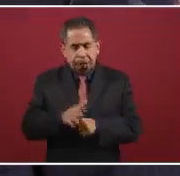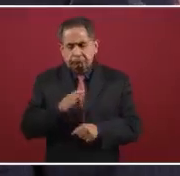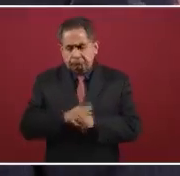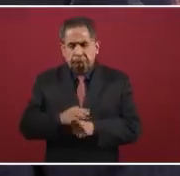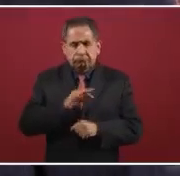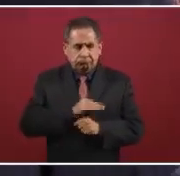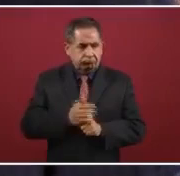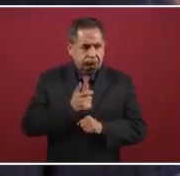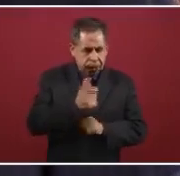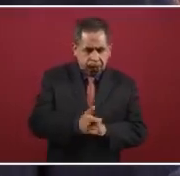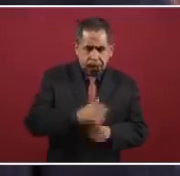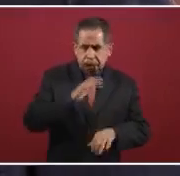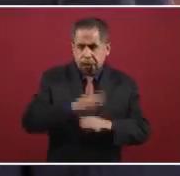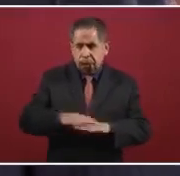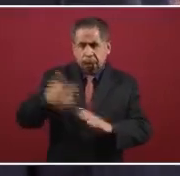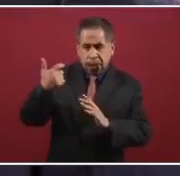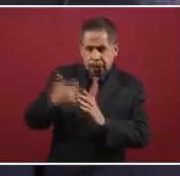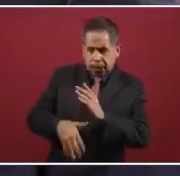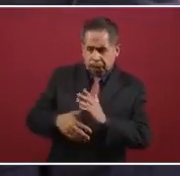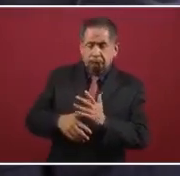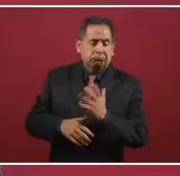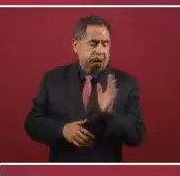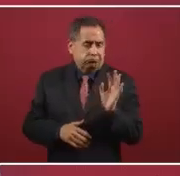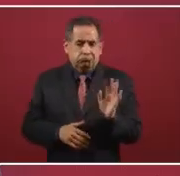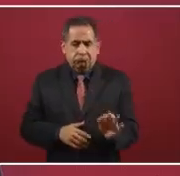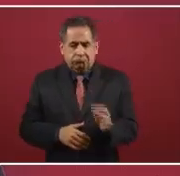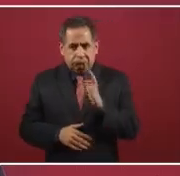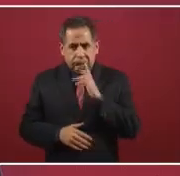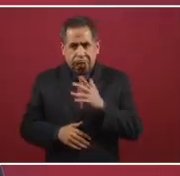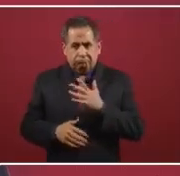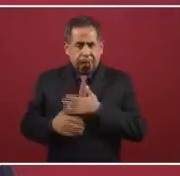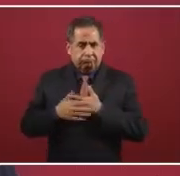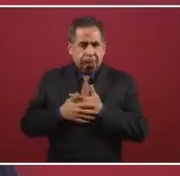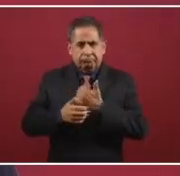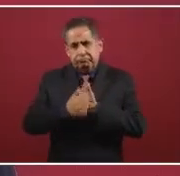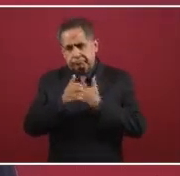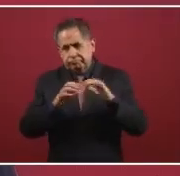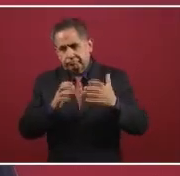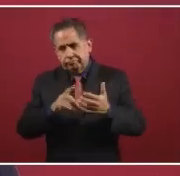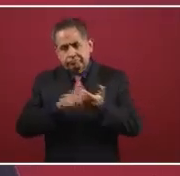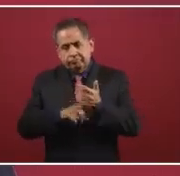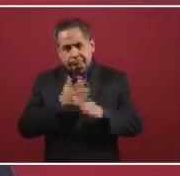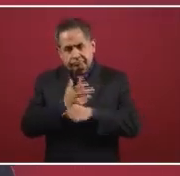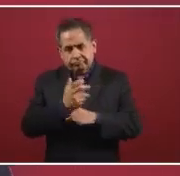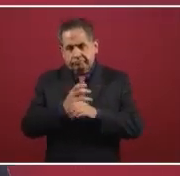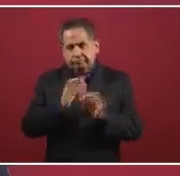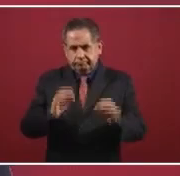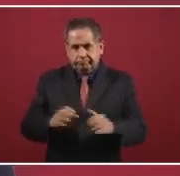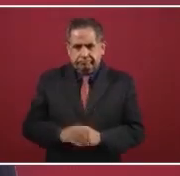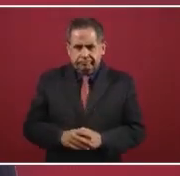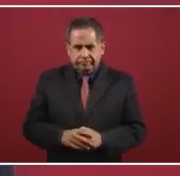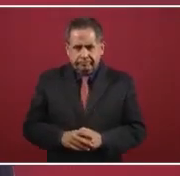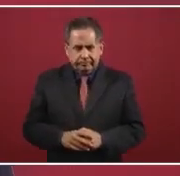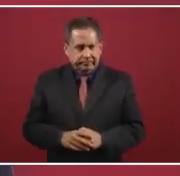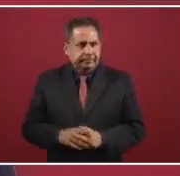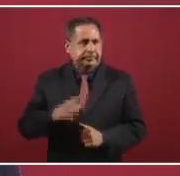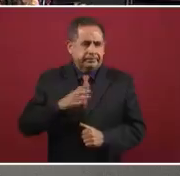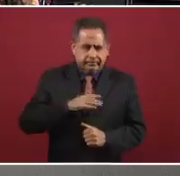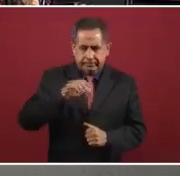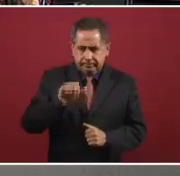para México, sino más barata con respecto a nuestro competidor, bueno, a lo que serían los Estados Unidos. Hubo algunas